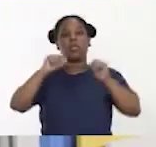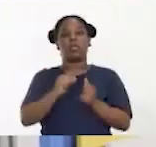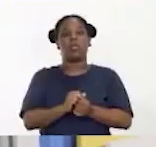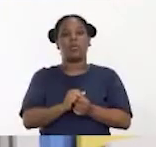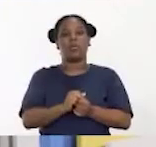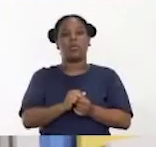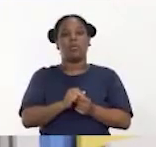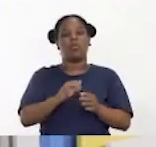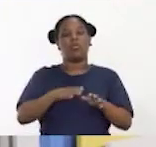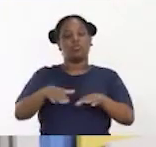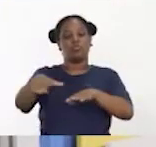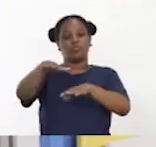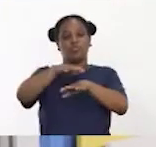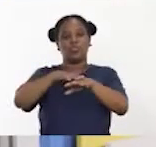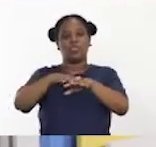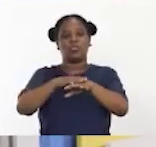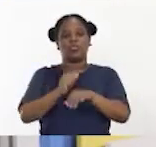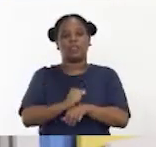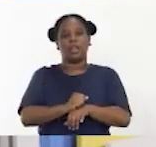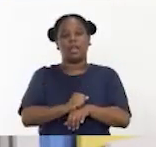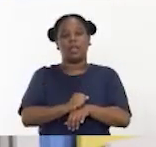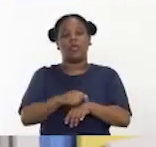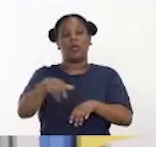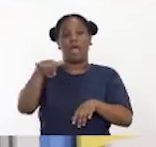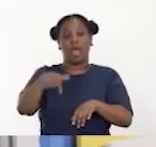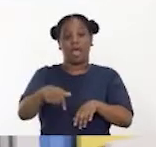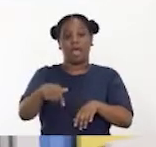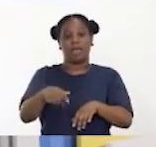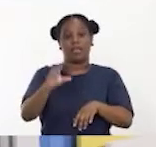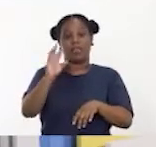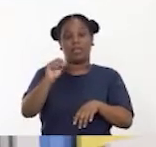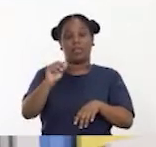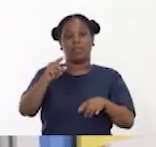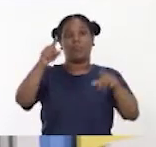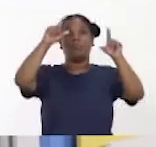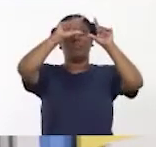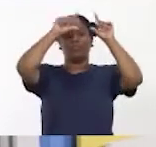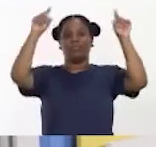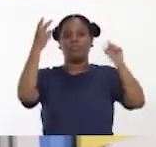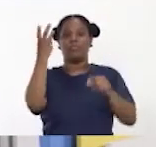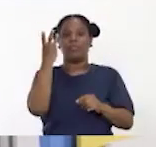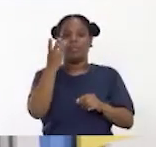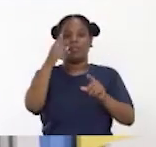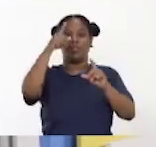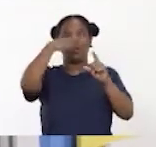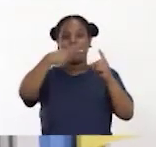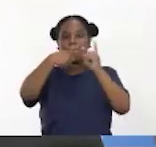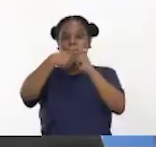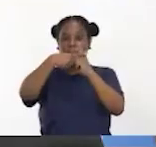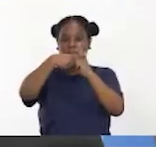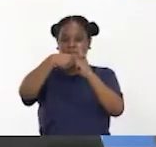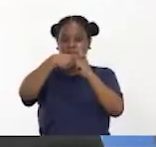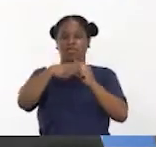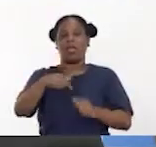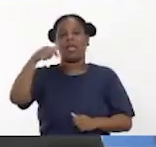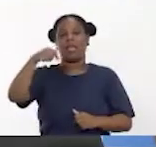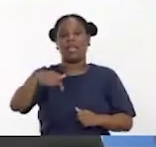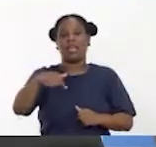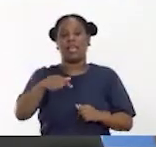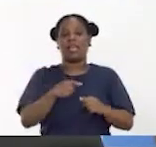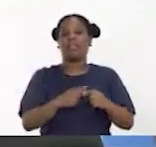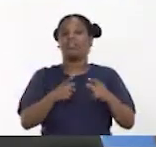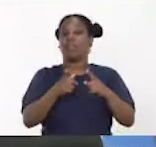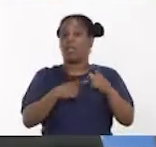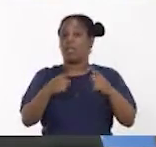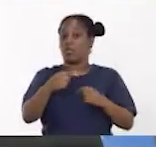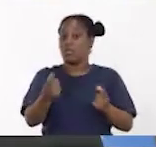su proyección sobre dicho plano. Aquí incluimos también el teorema de las tres perpendiculares. Esta geometría